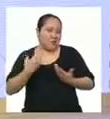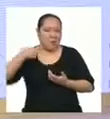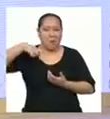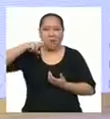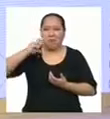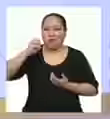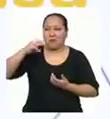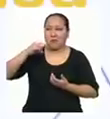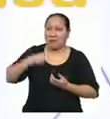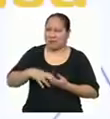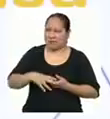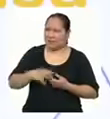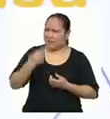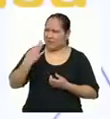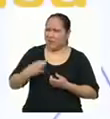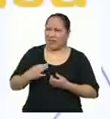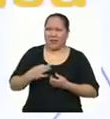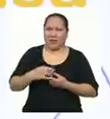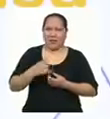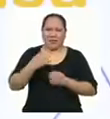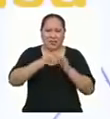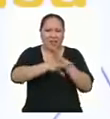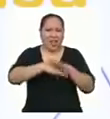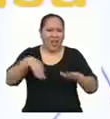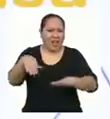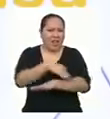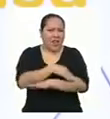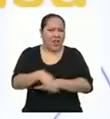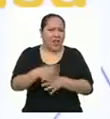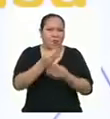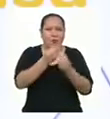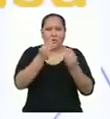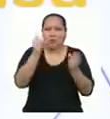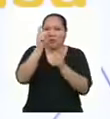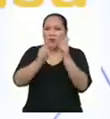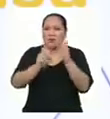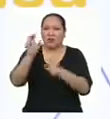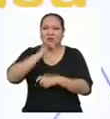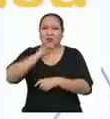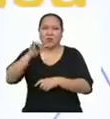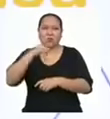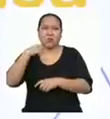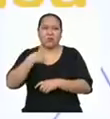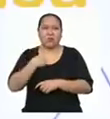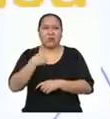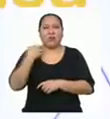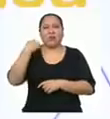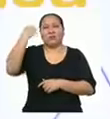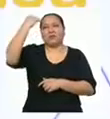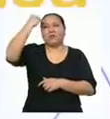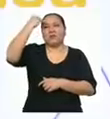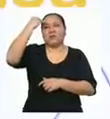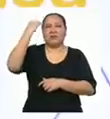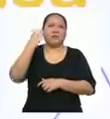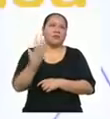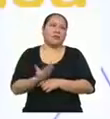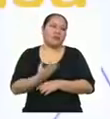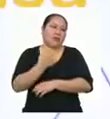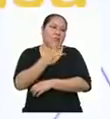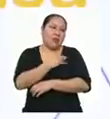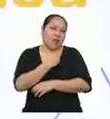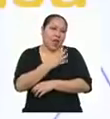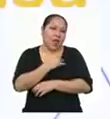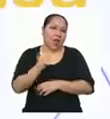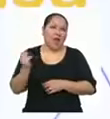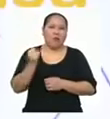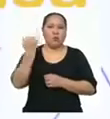serio dices eso? ¡Sal a la calle! Hay miles como yo, de mi edad, con mi peso, ni